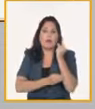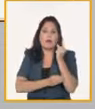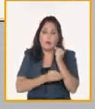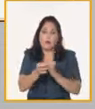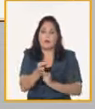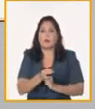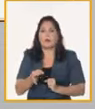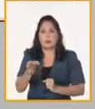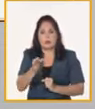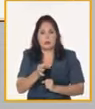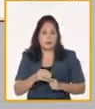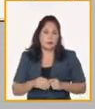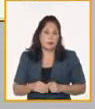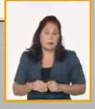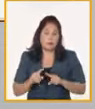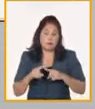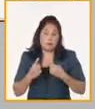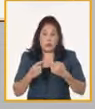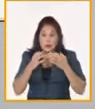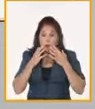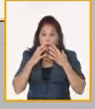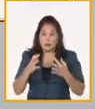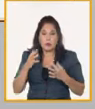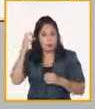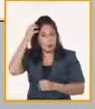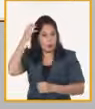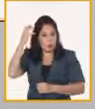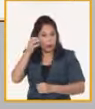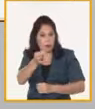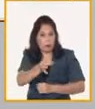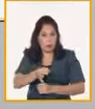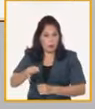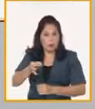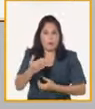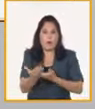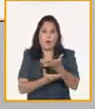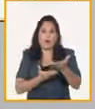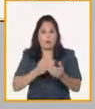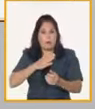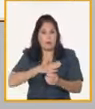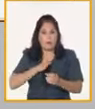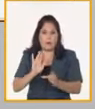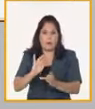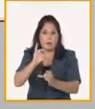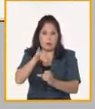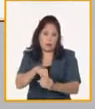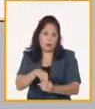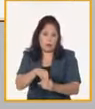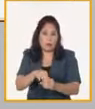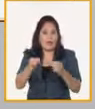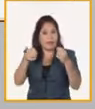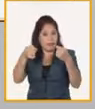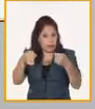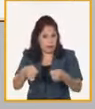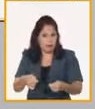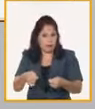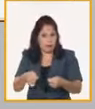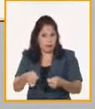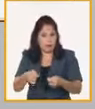hemos tenido es mayor implicación de los gobiernos locales en la gestión de sus propios ingresos la definición de que la